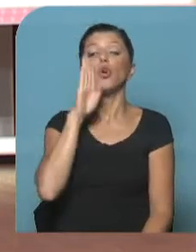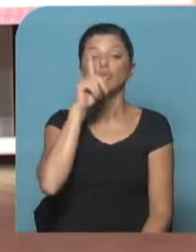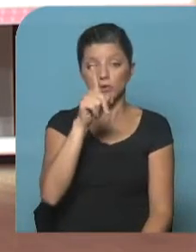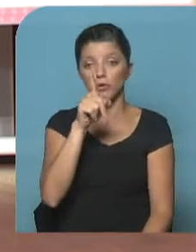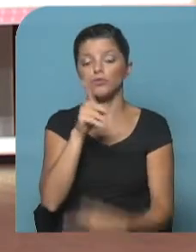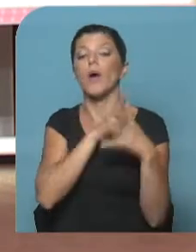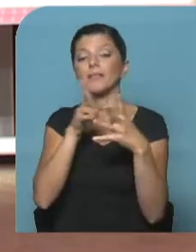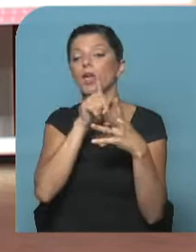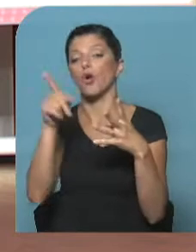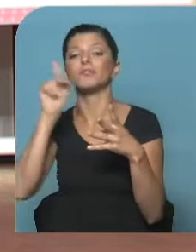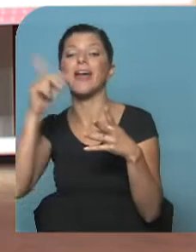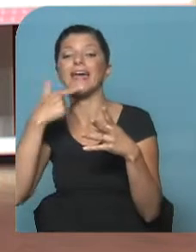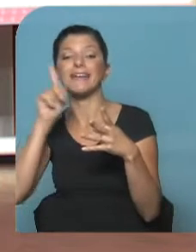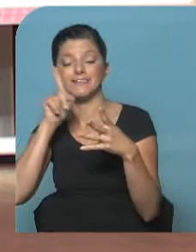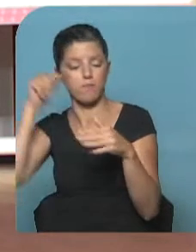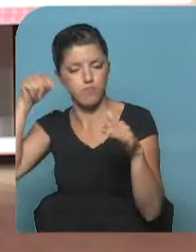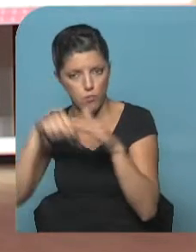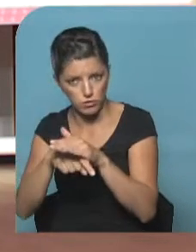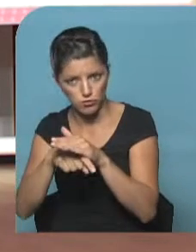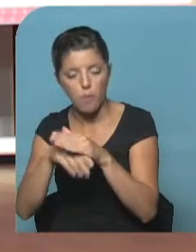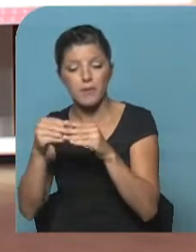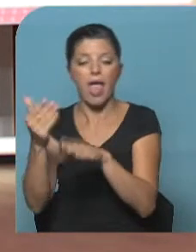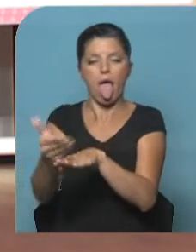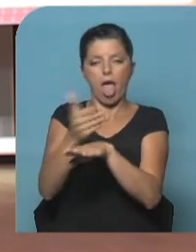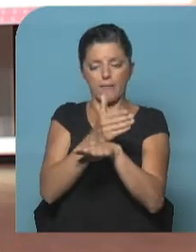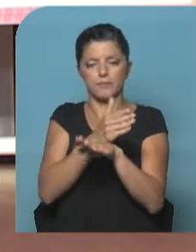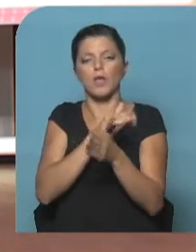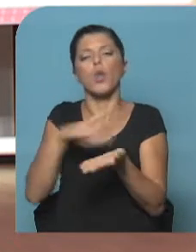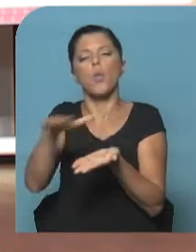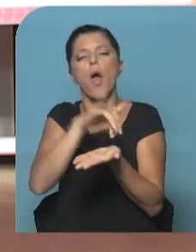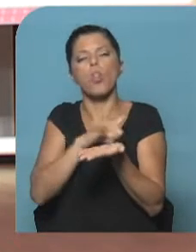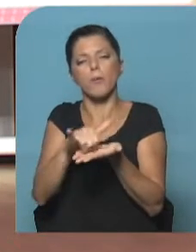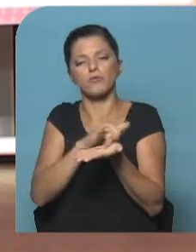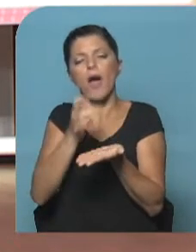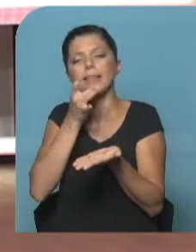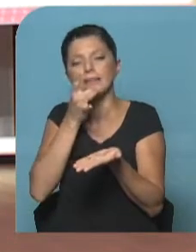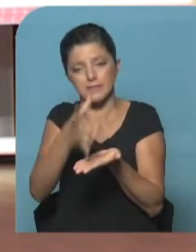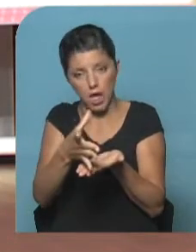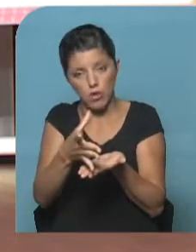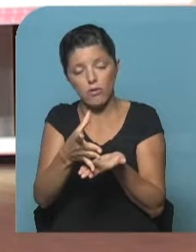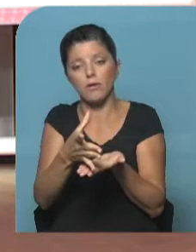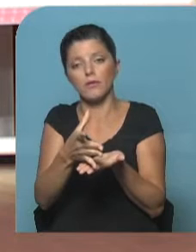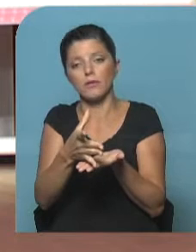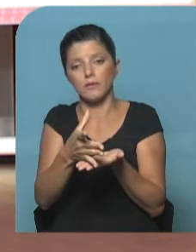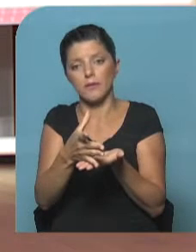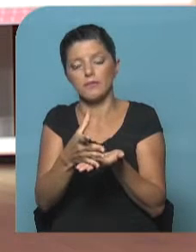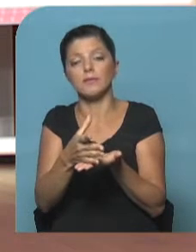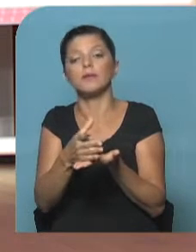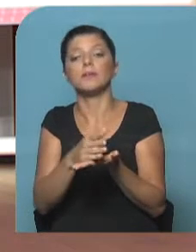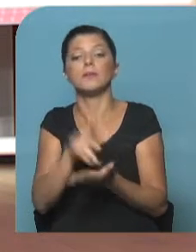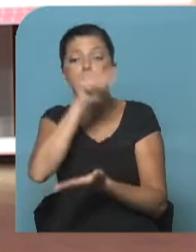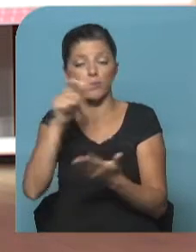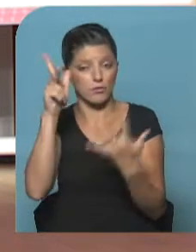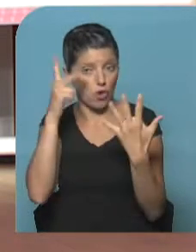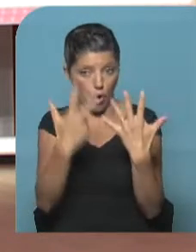Islámico en Siria y en Irak, luego del atentado en Nueva York que dejó como saldo la triste cifra de 8 muertos, entre ellos